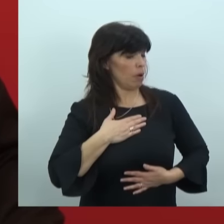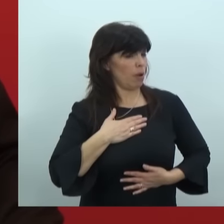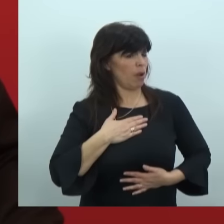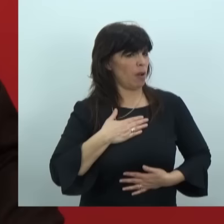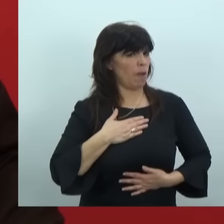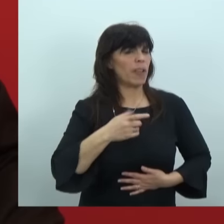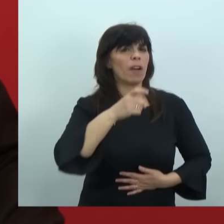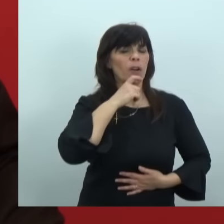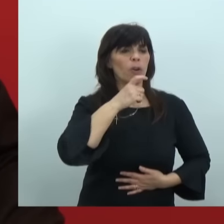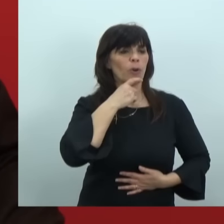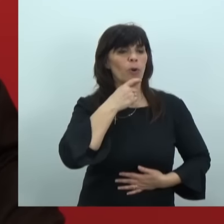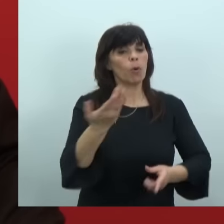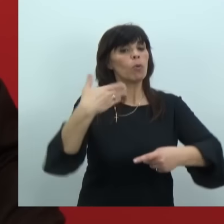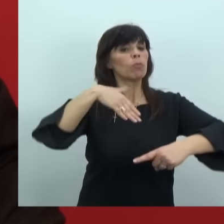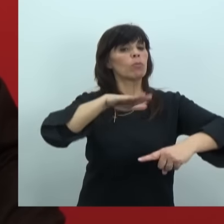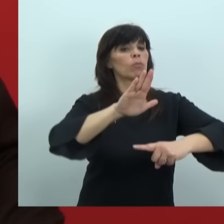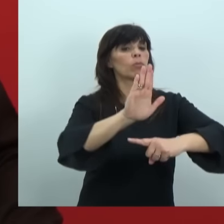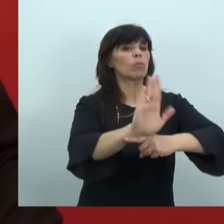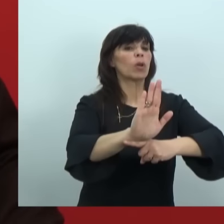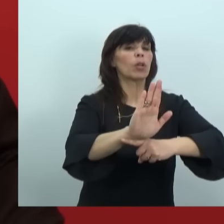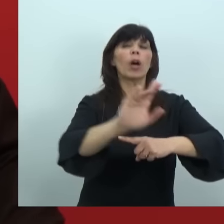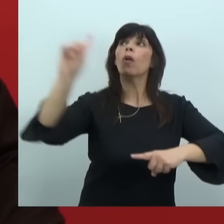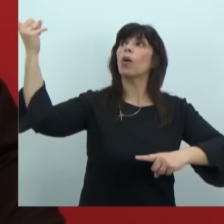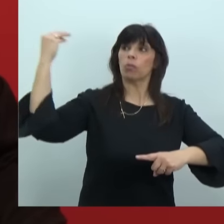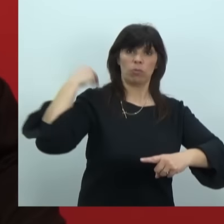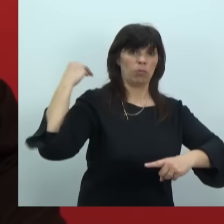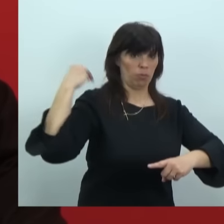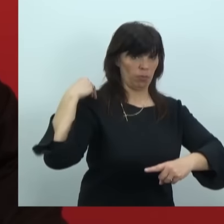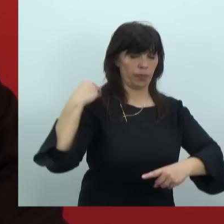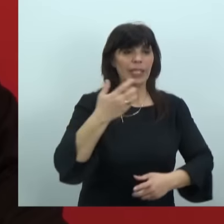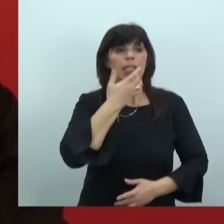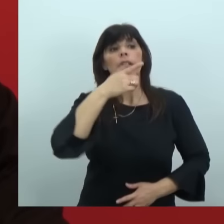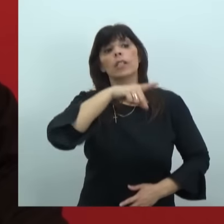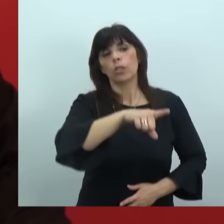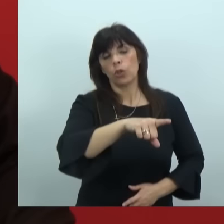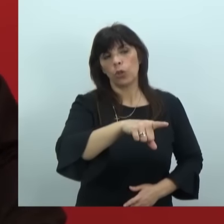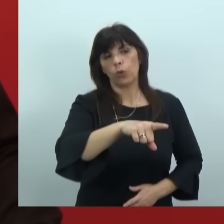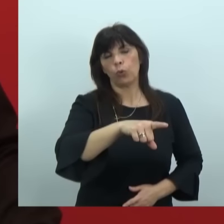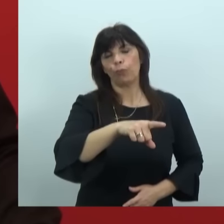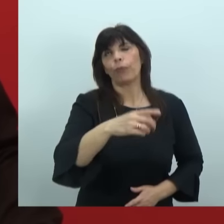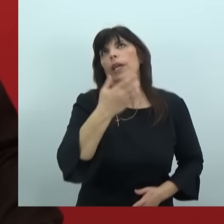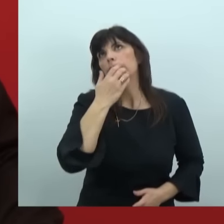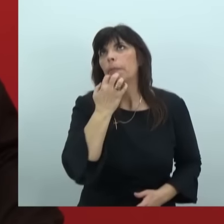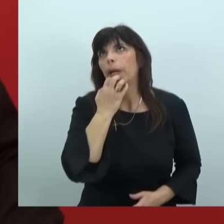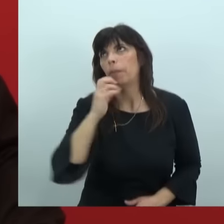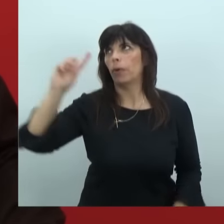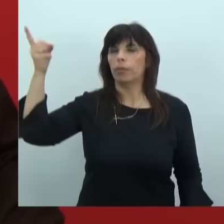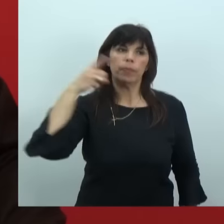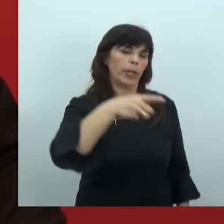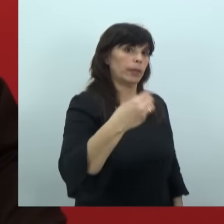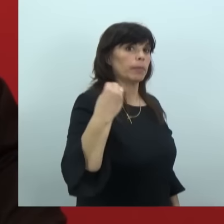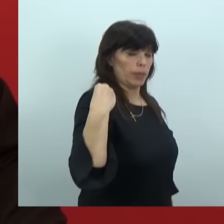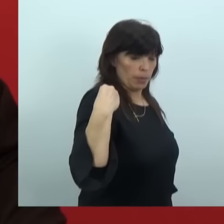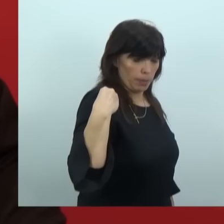del llamado. Me explico. Si tú tienes un llamado, vamos a decir, por ejemplo, de